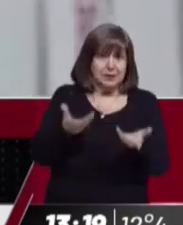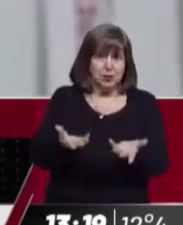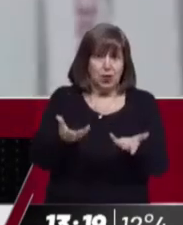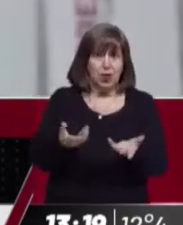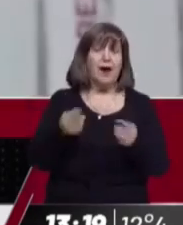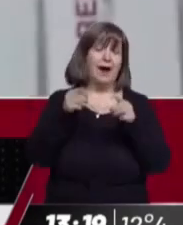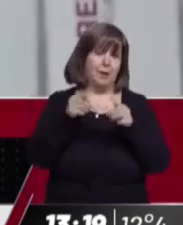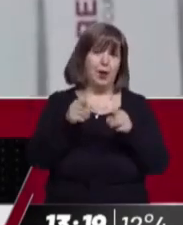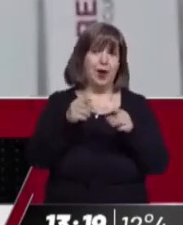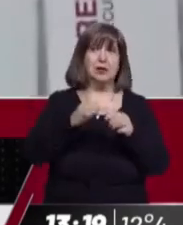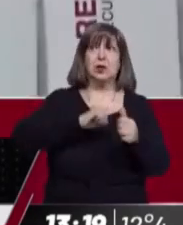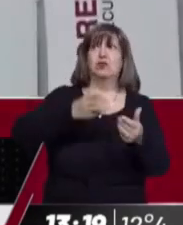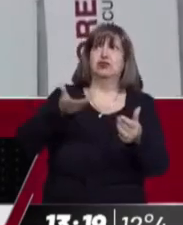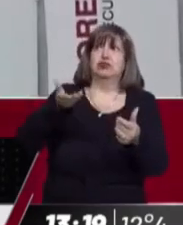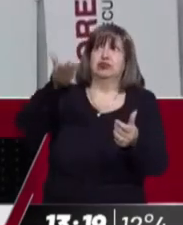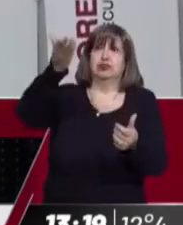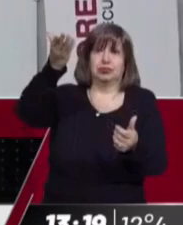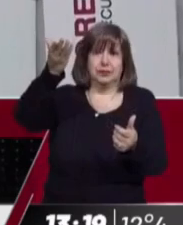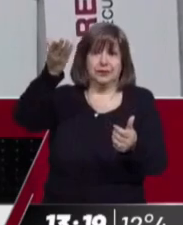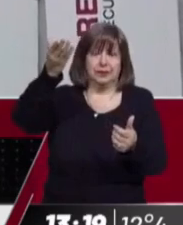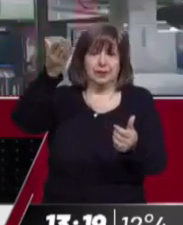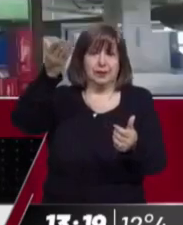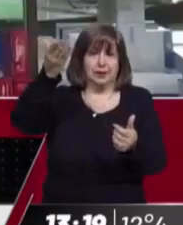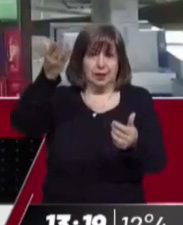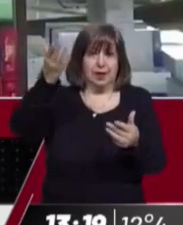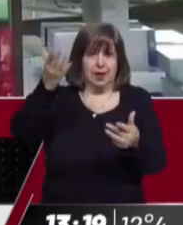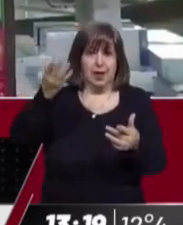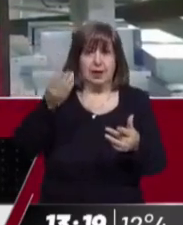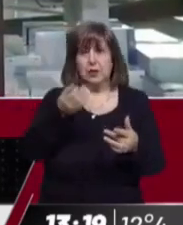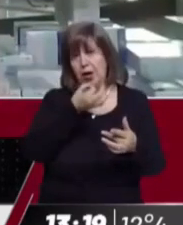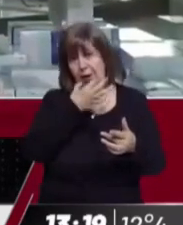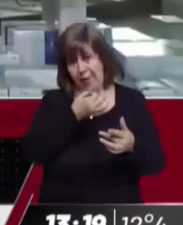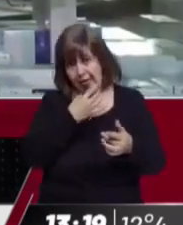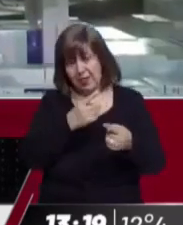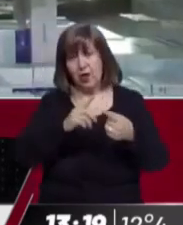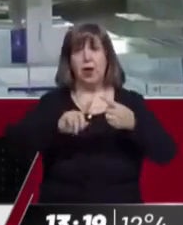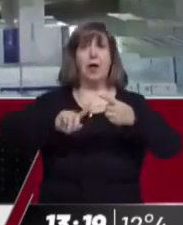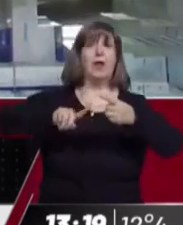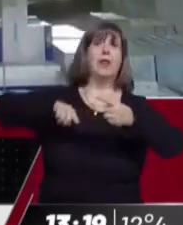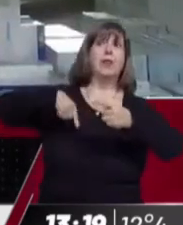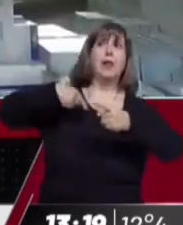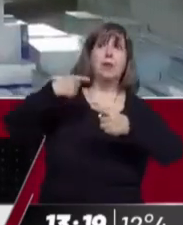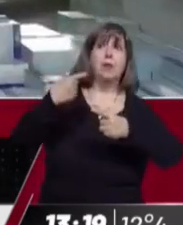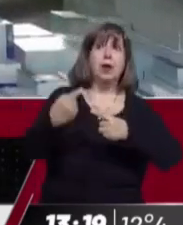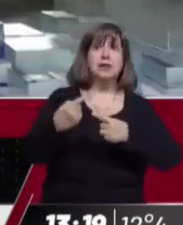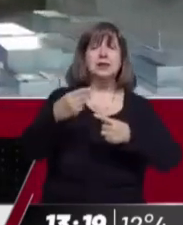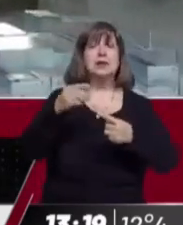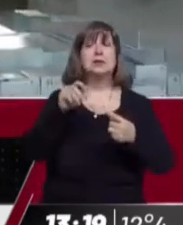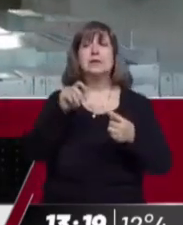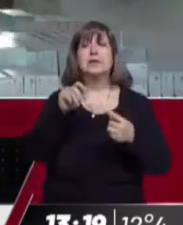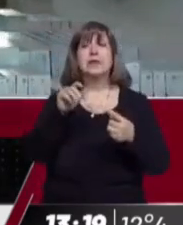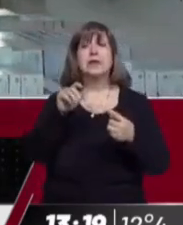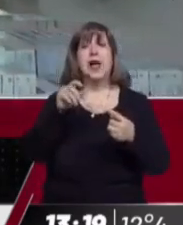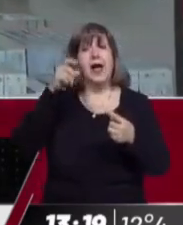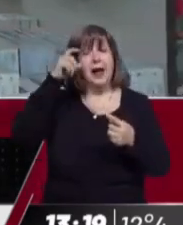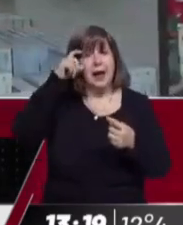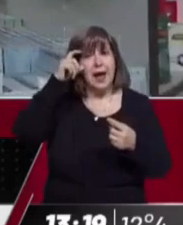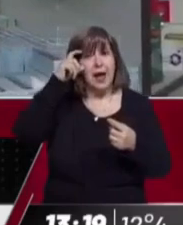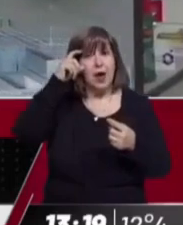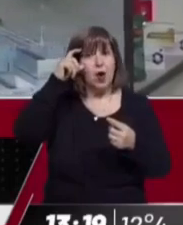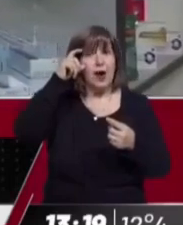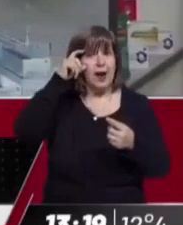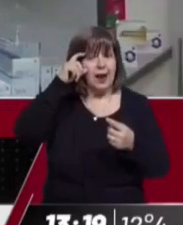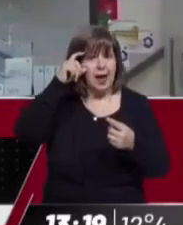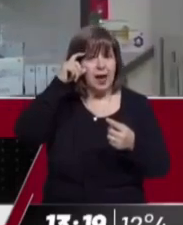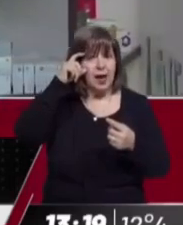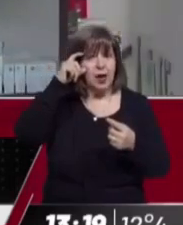llevó ese aumento tan tan tan grande del medicamento ya después y después pasó en Diciembre enero bueno en enero